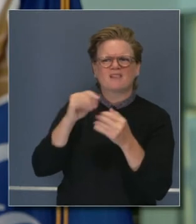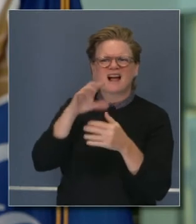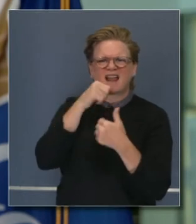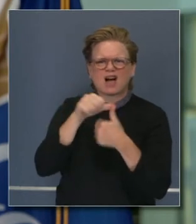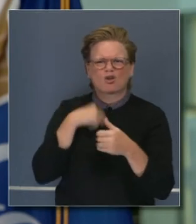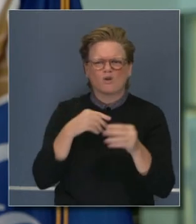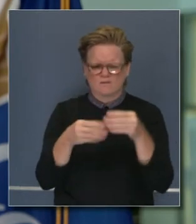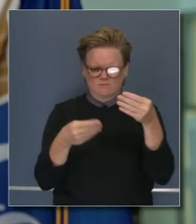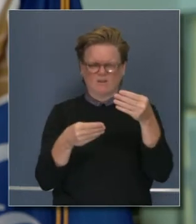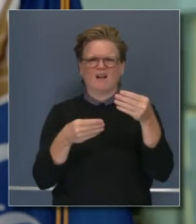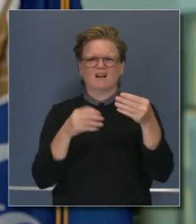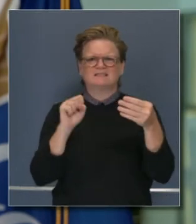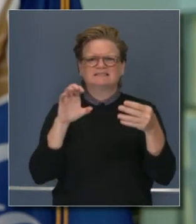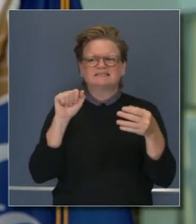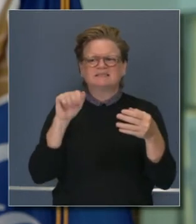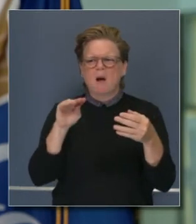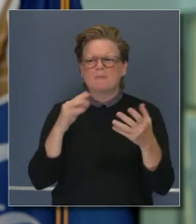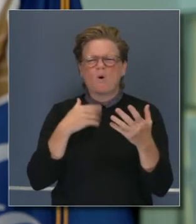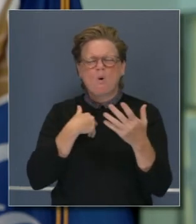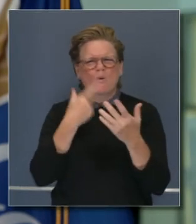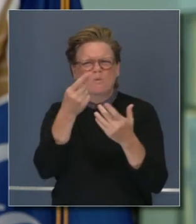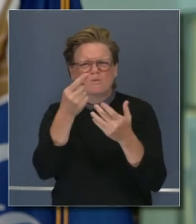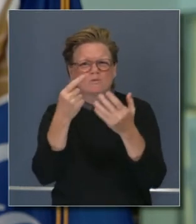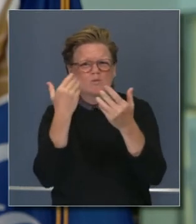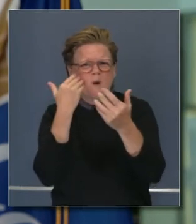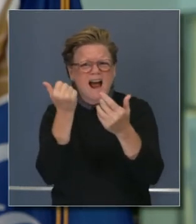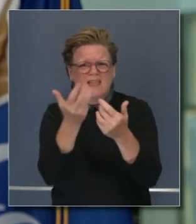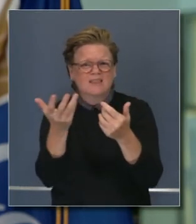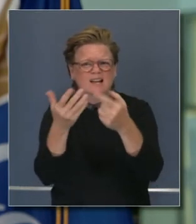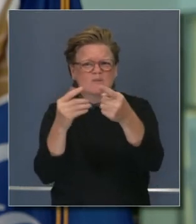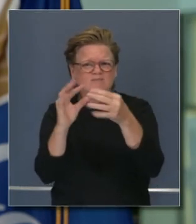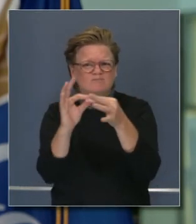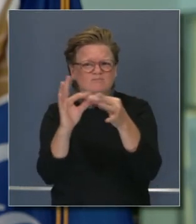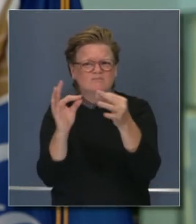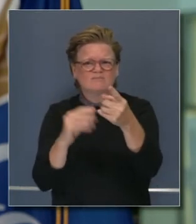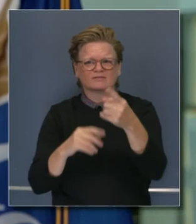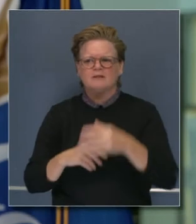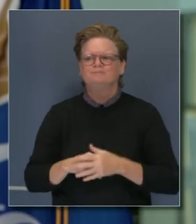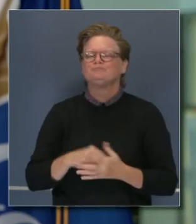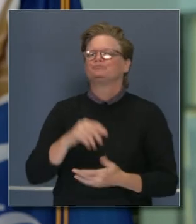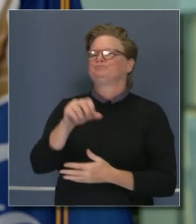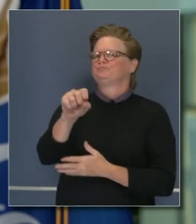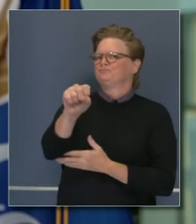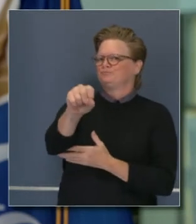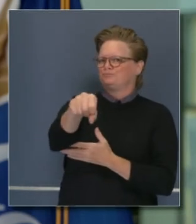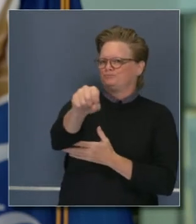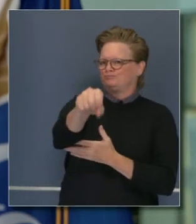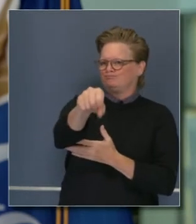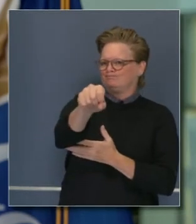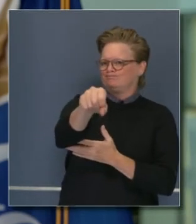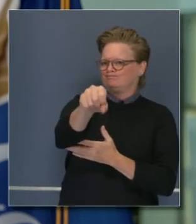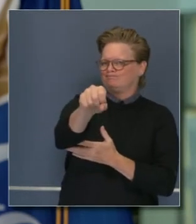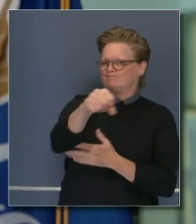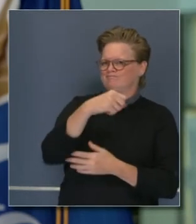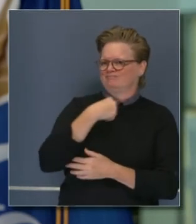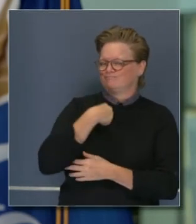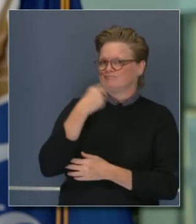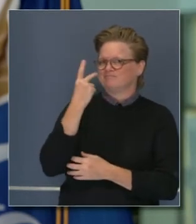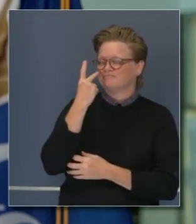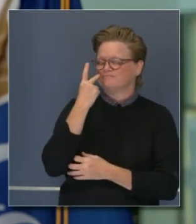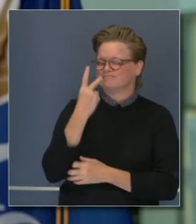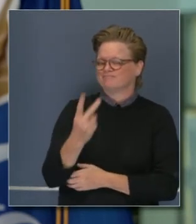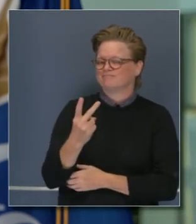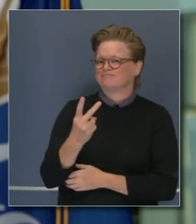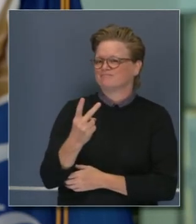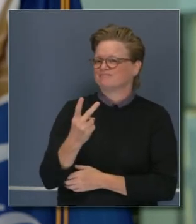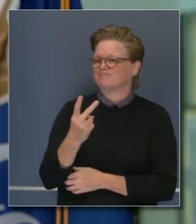Entonces, me gustaría saber si nos puede dar más detalles. En serio que estamos monitoreando docenas de ejemplos de personas